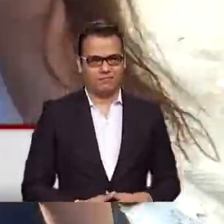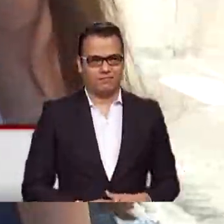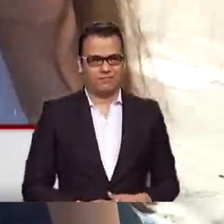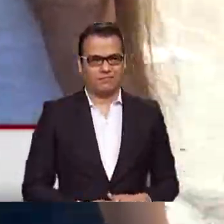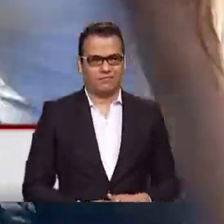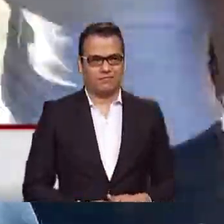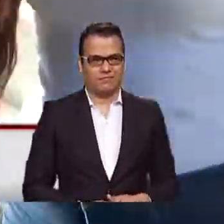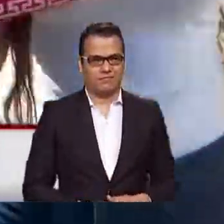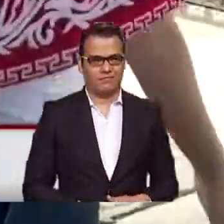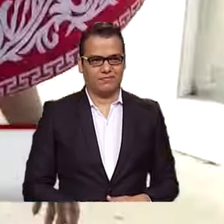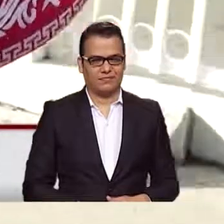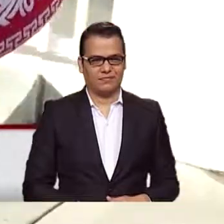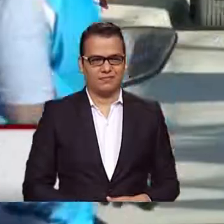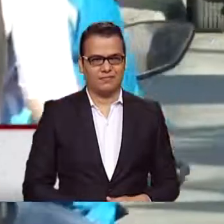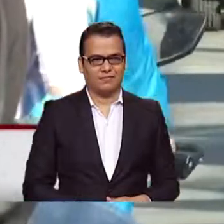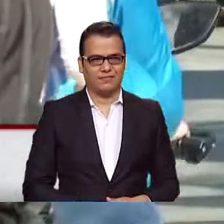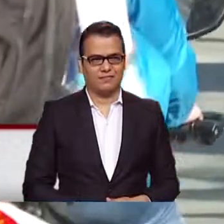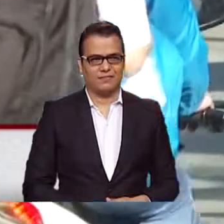casas.